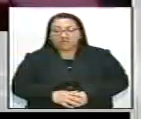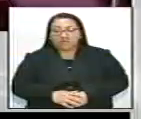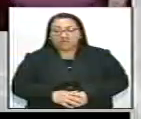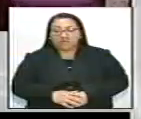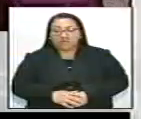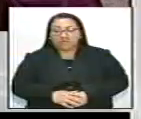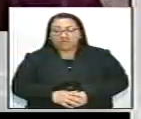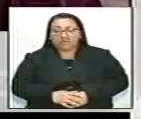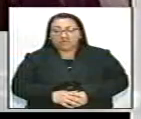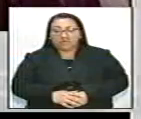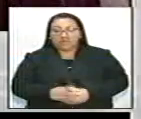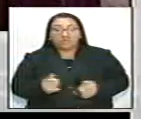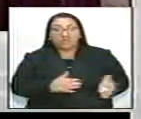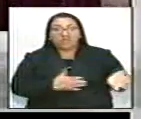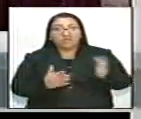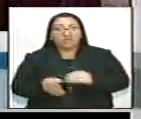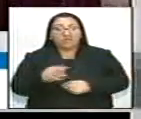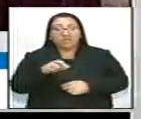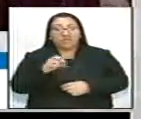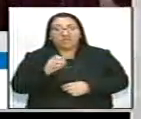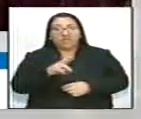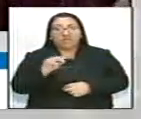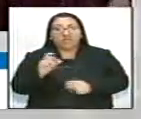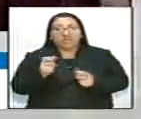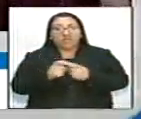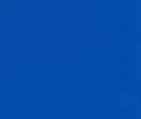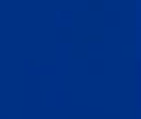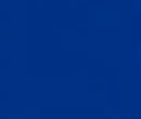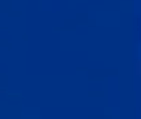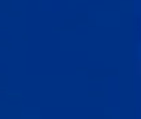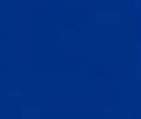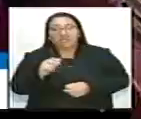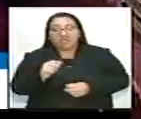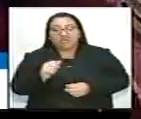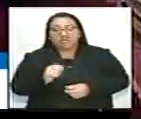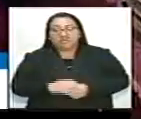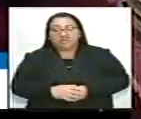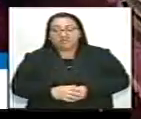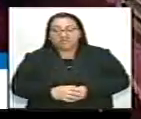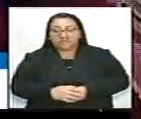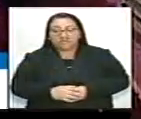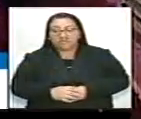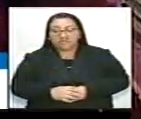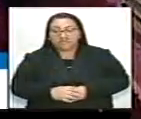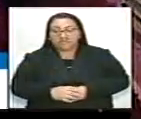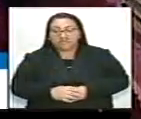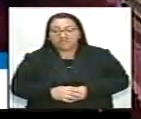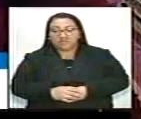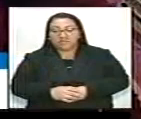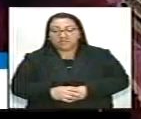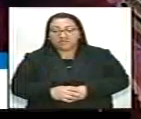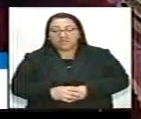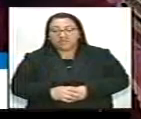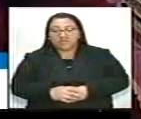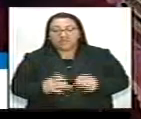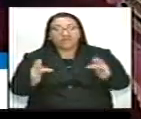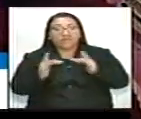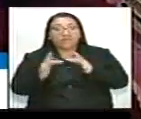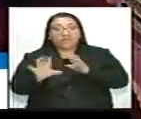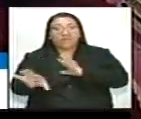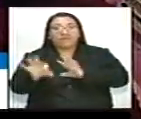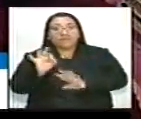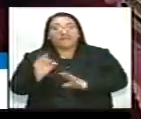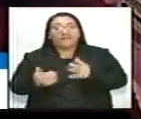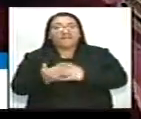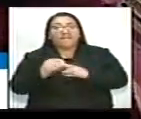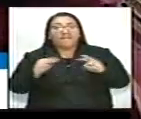vamos al hemiciclo Porras. El congresista Wilber Rosas encabeza, está como coordinador para la elección de la mesa